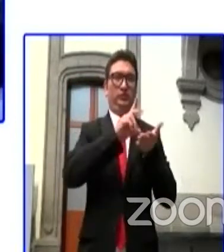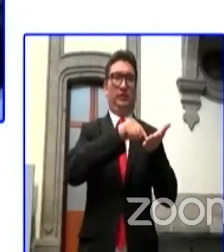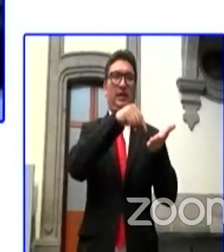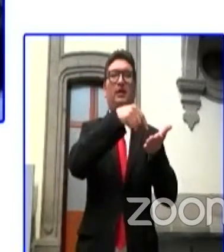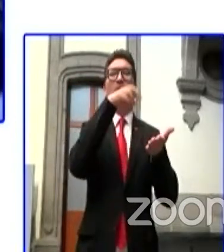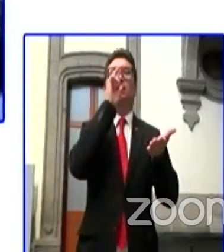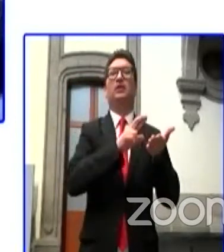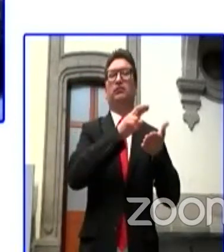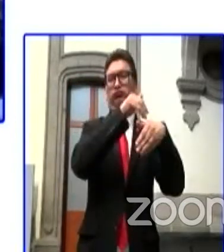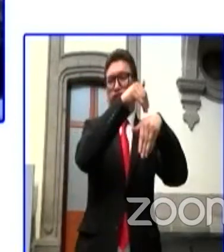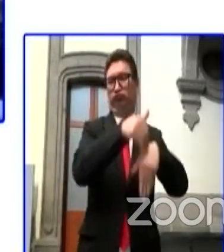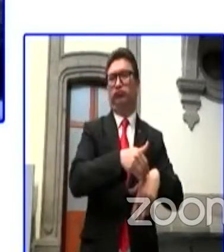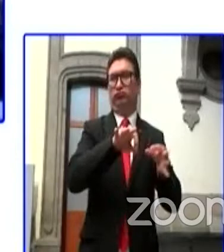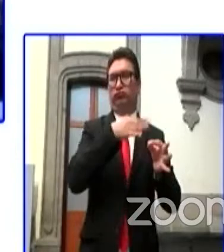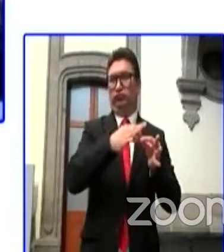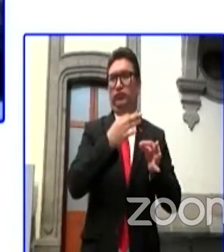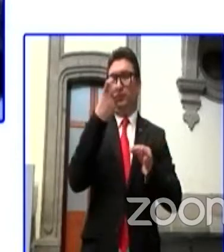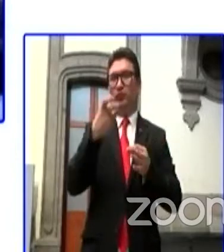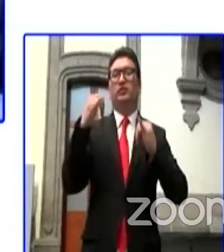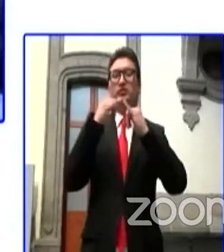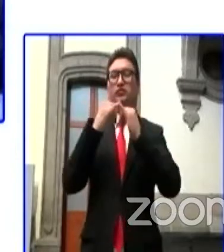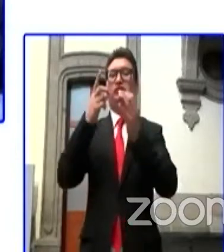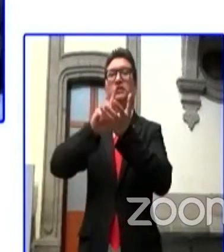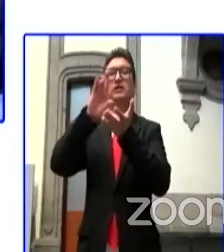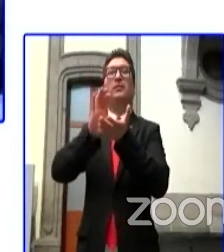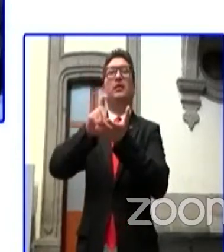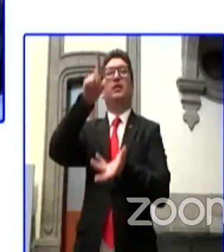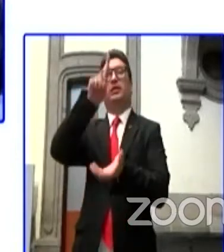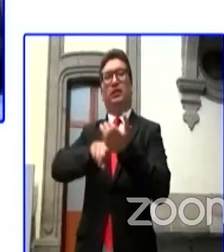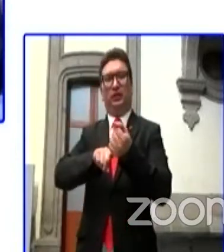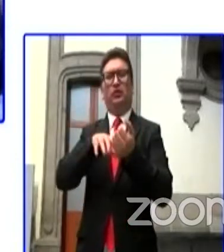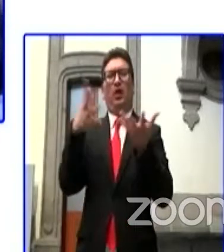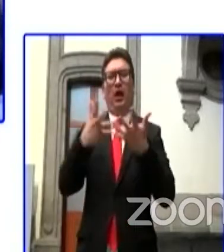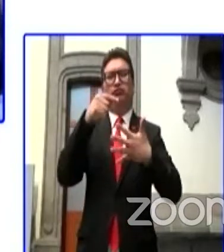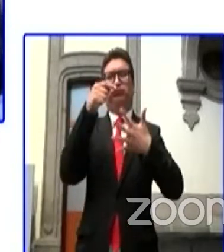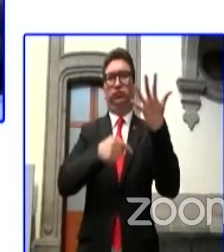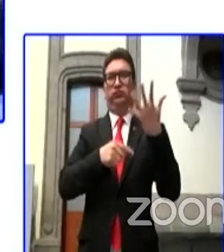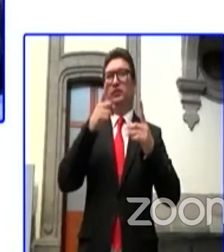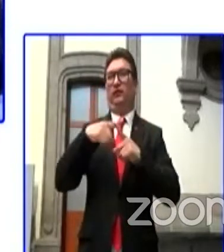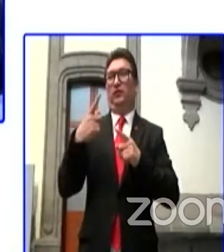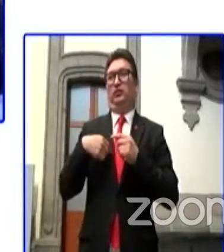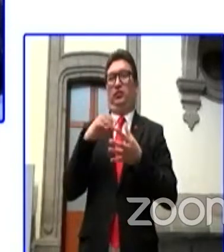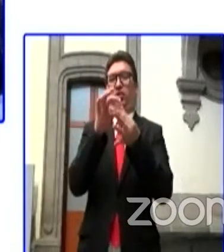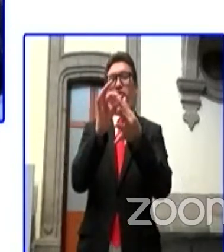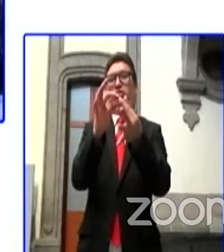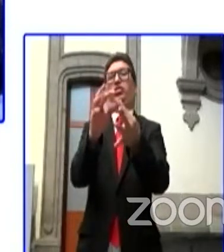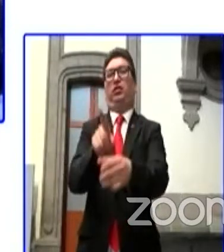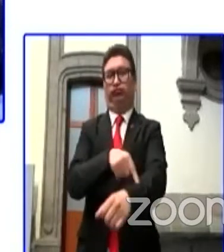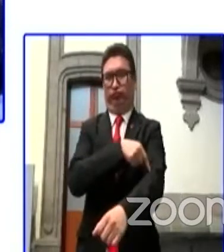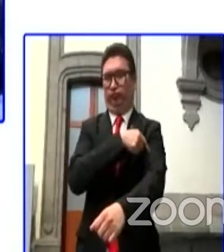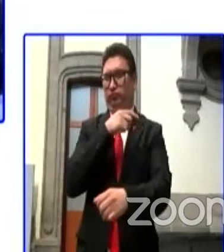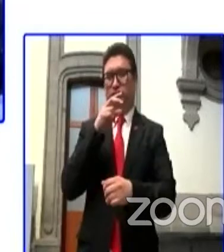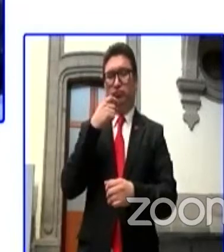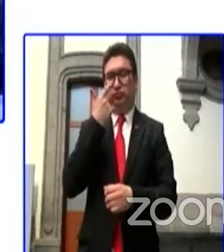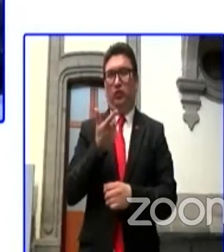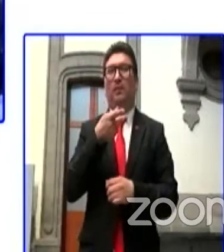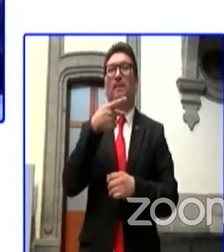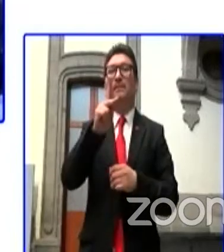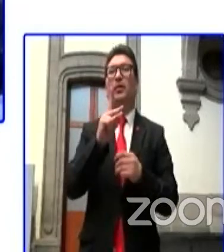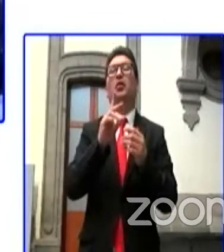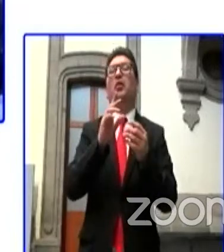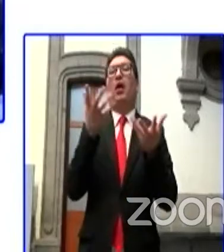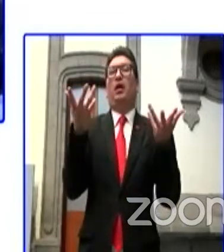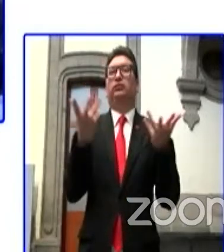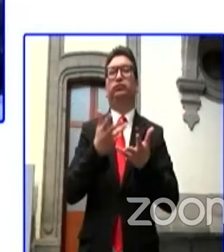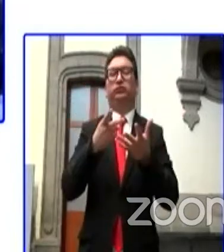convención. Y dentro del instituto, bueno, tenemos varias acciones que ya no me quiero extender, pero vamos a